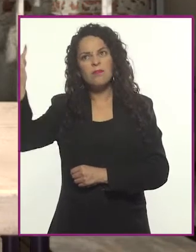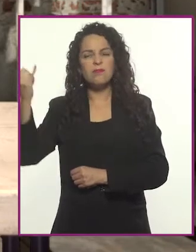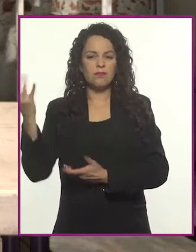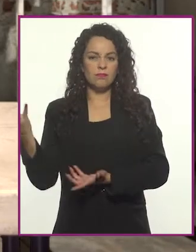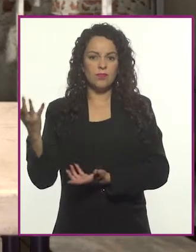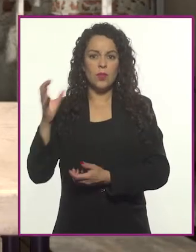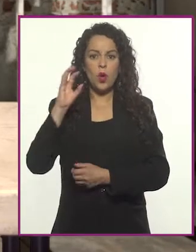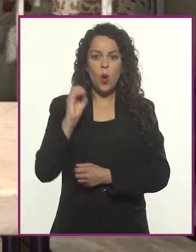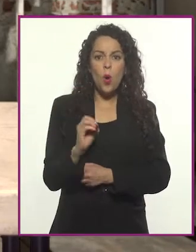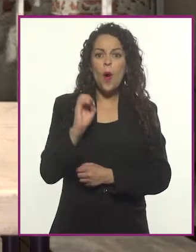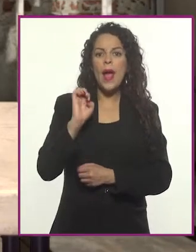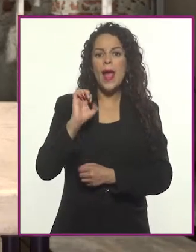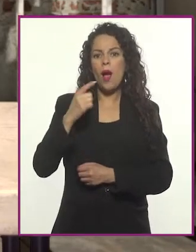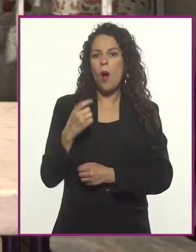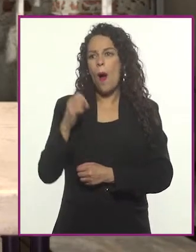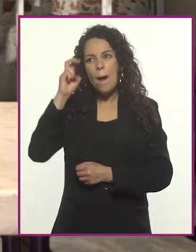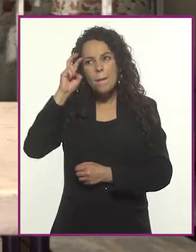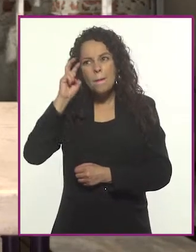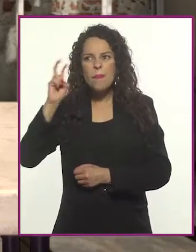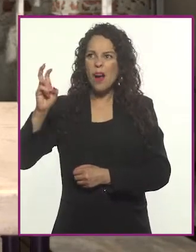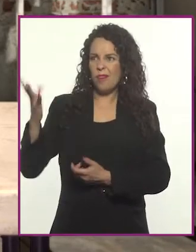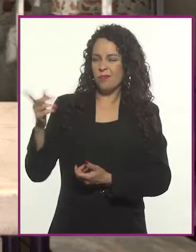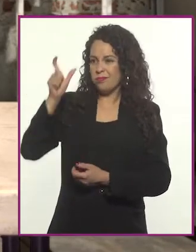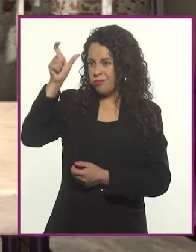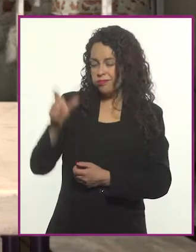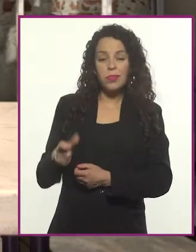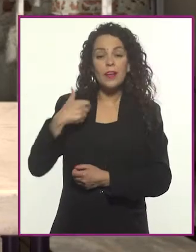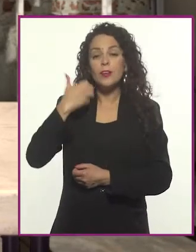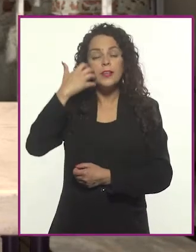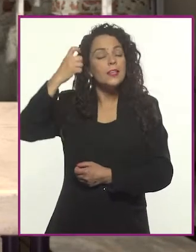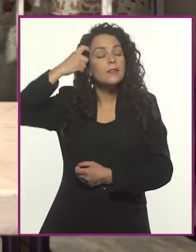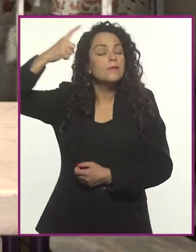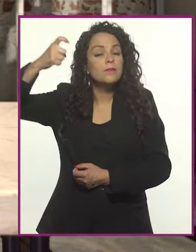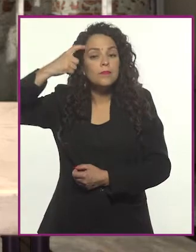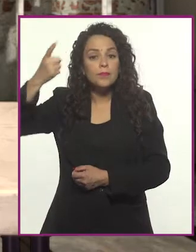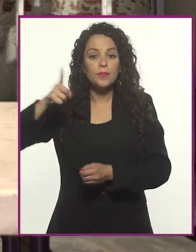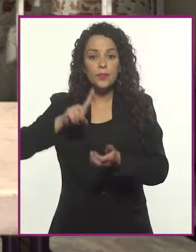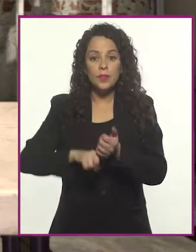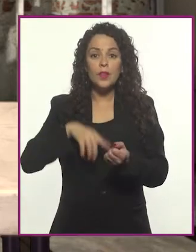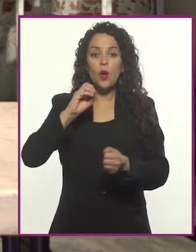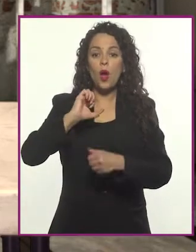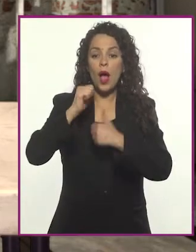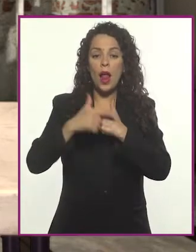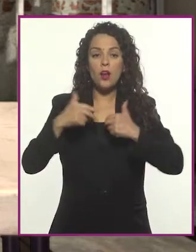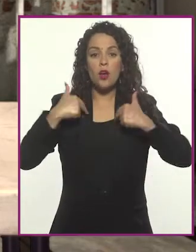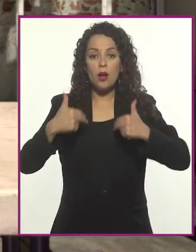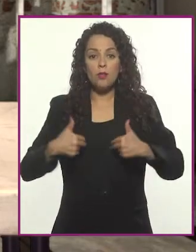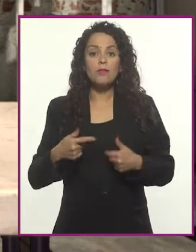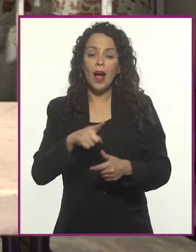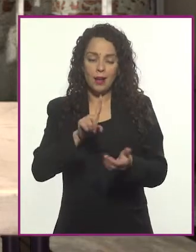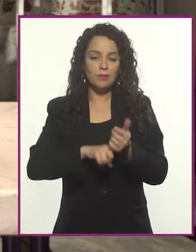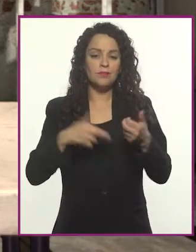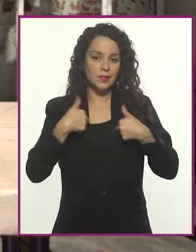un ego imaginario, es decir, una personalidad inventada o la representación de un carácter humano.